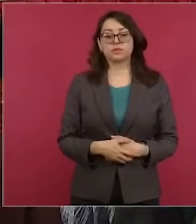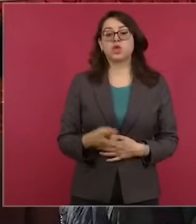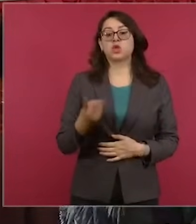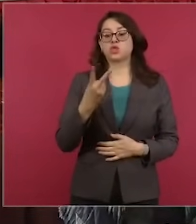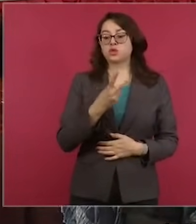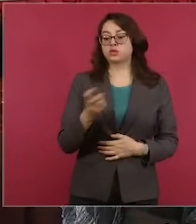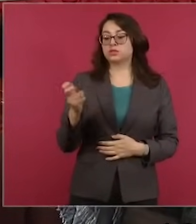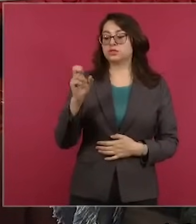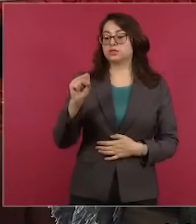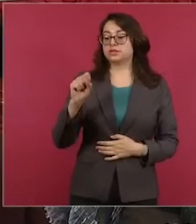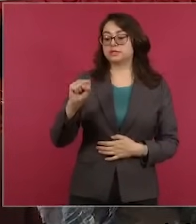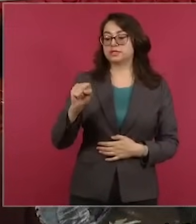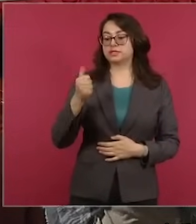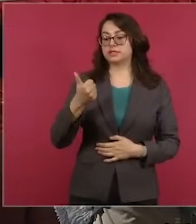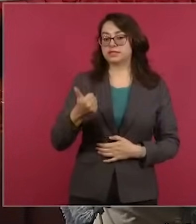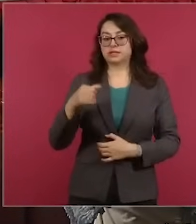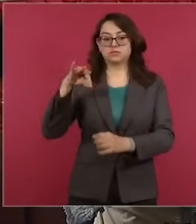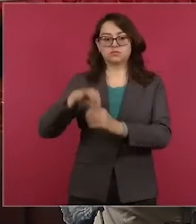266 votos a favor,